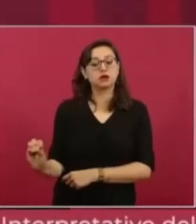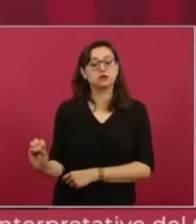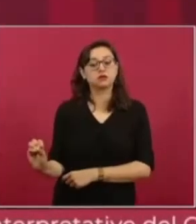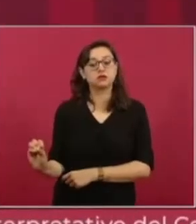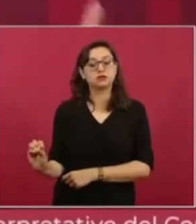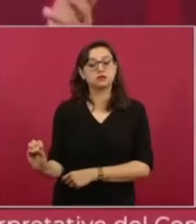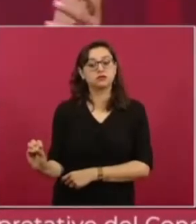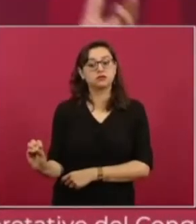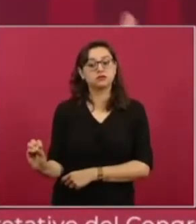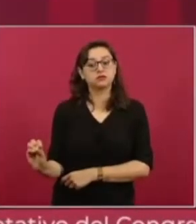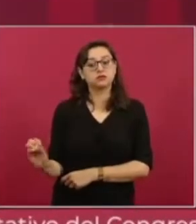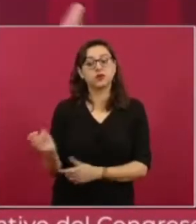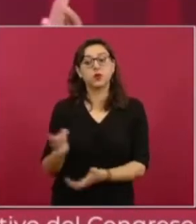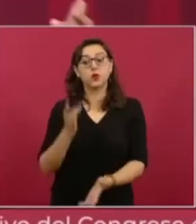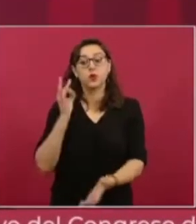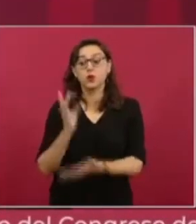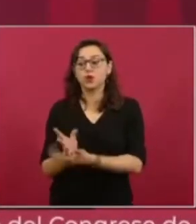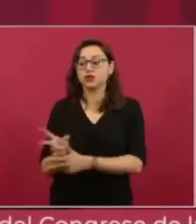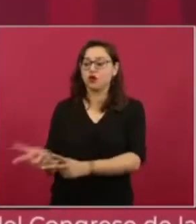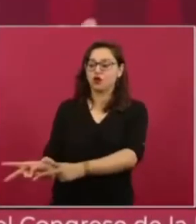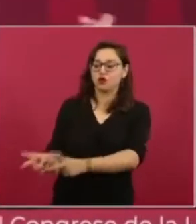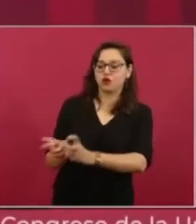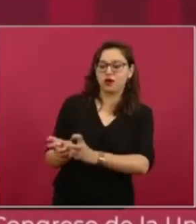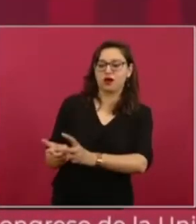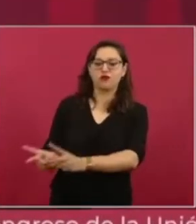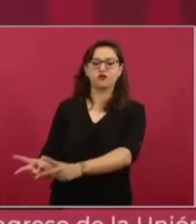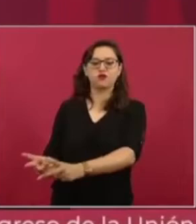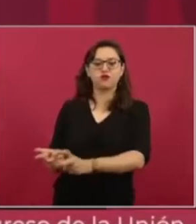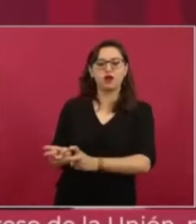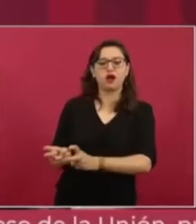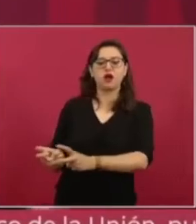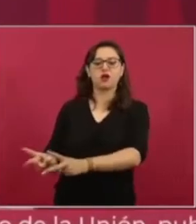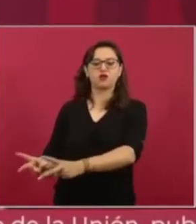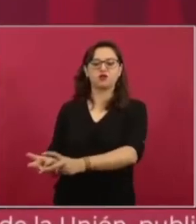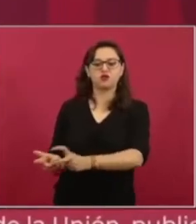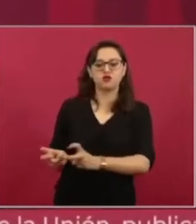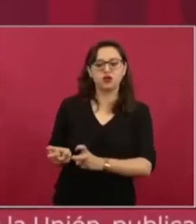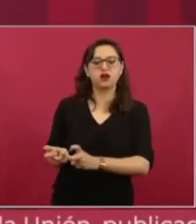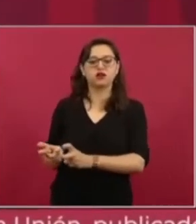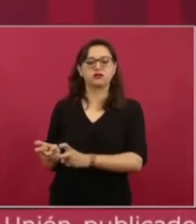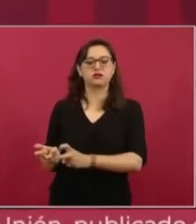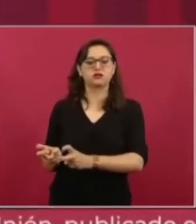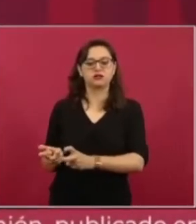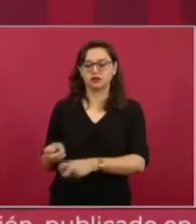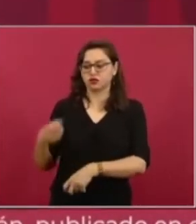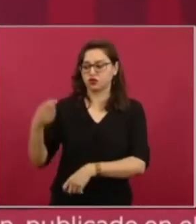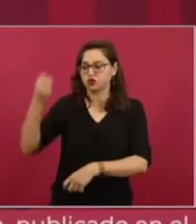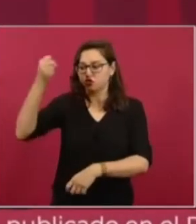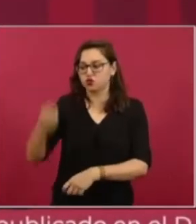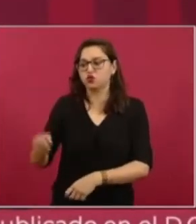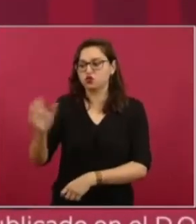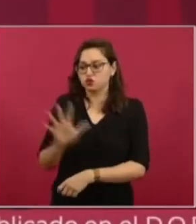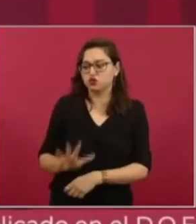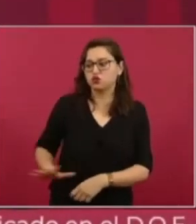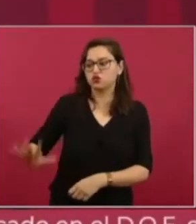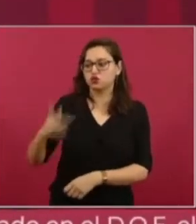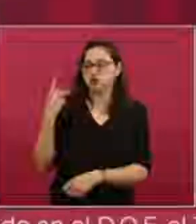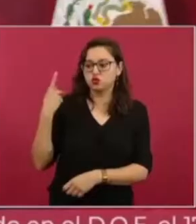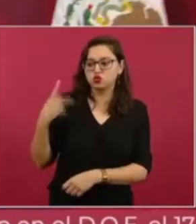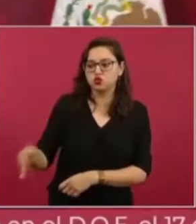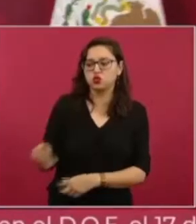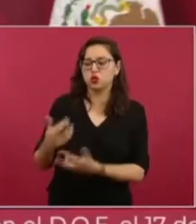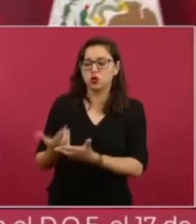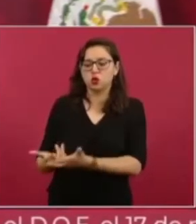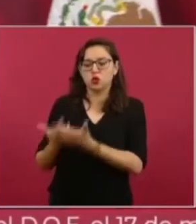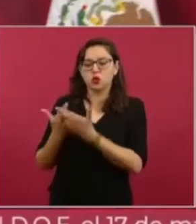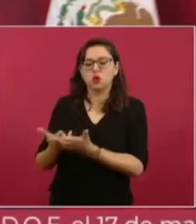se dedicaron a sacarles las riquezas a los estados del sur y del sureste, sobre